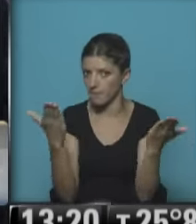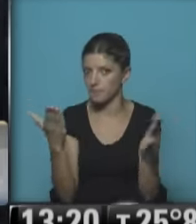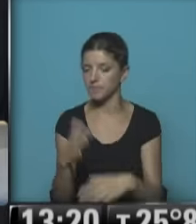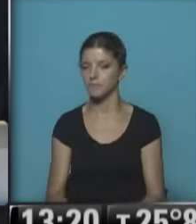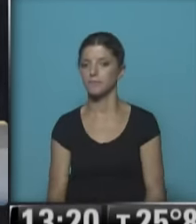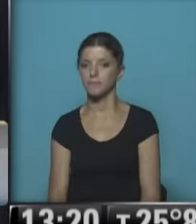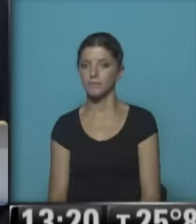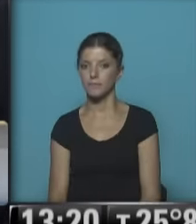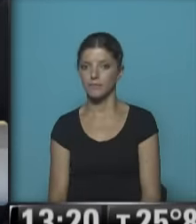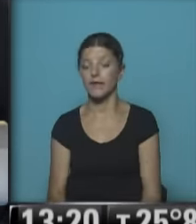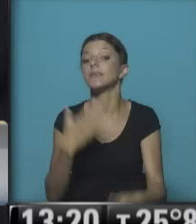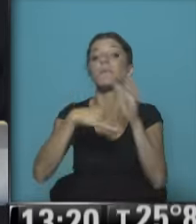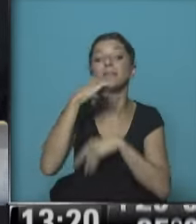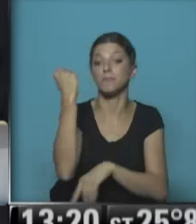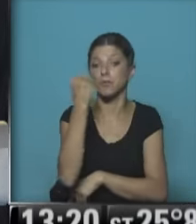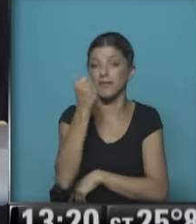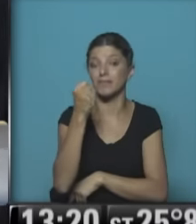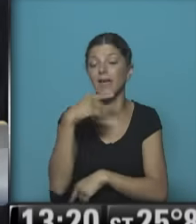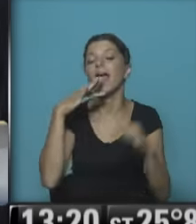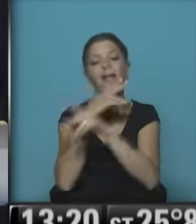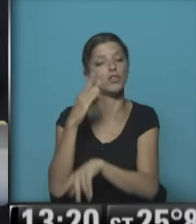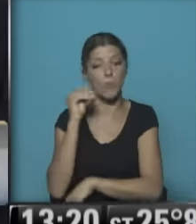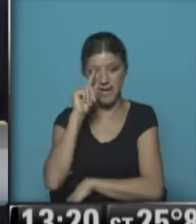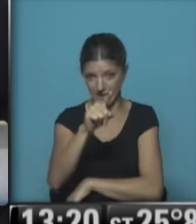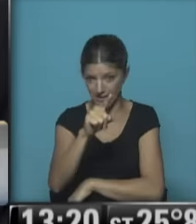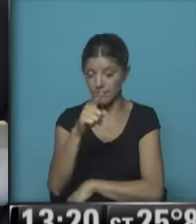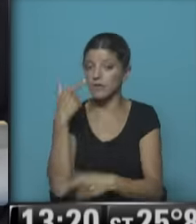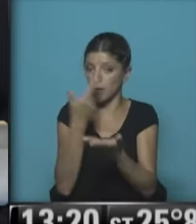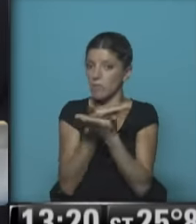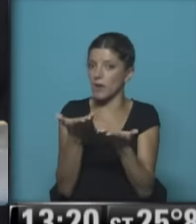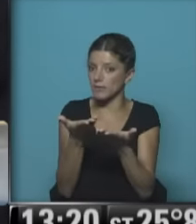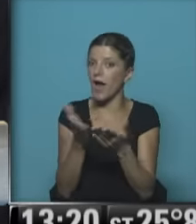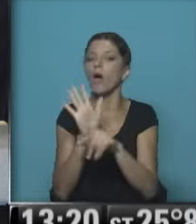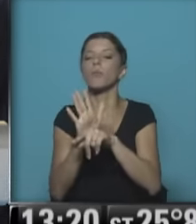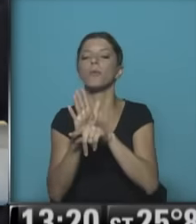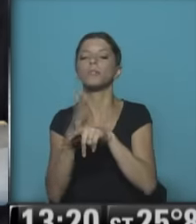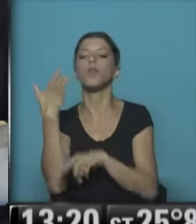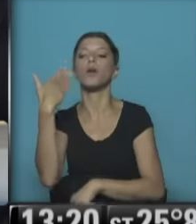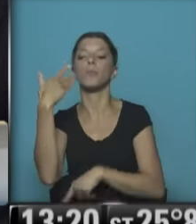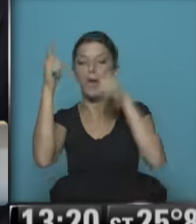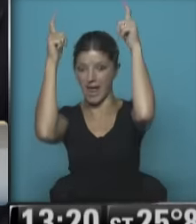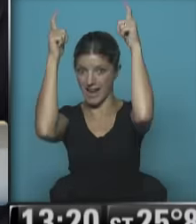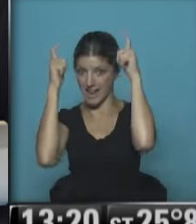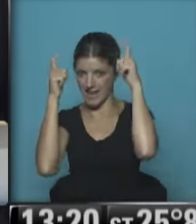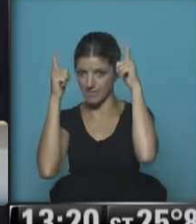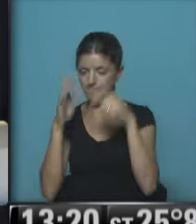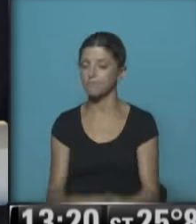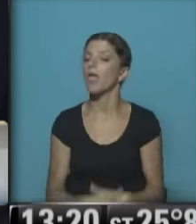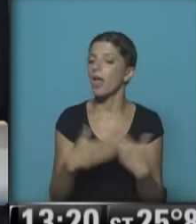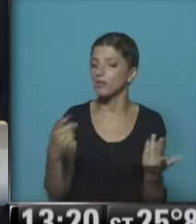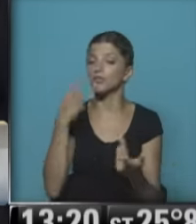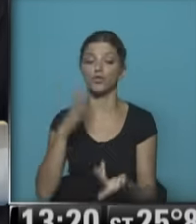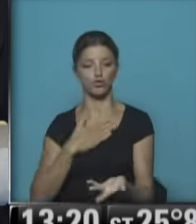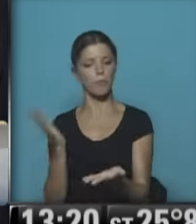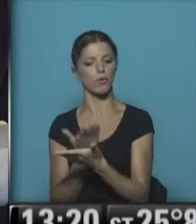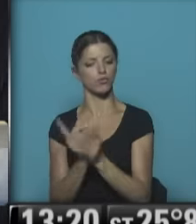News, que es tal vez el más importante en inglés, y refleja la voz de la monarquía. Entonces, volvemos al tema. No vamos a cortar